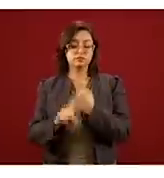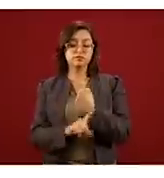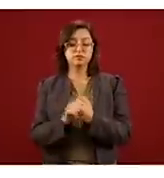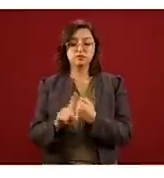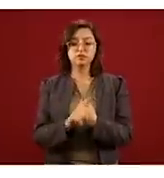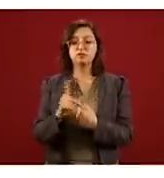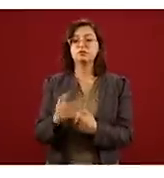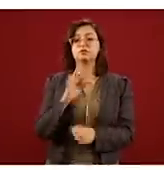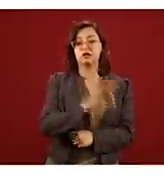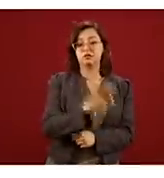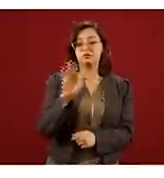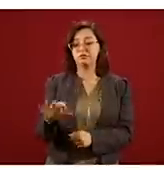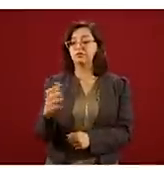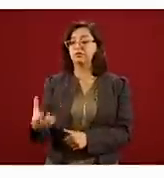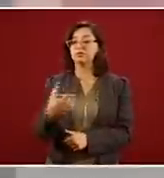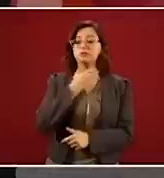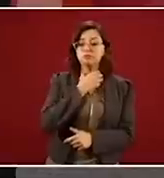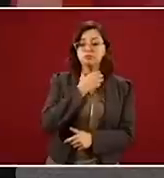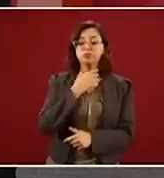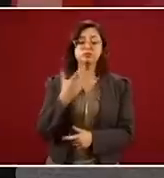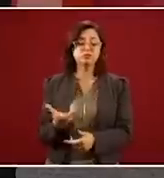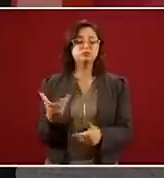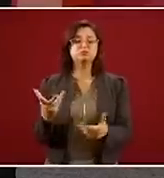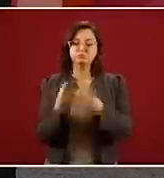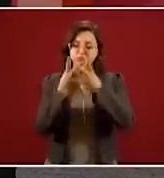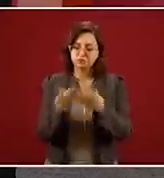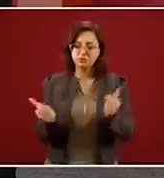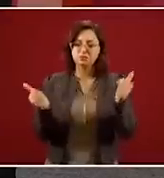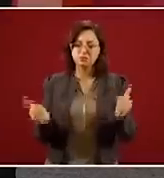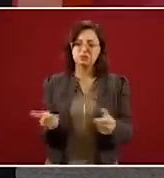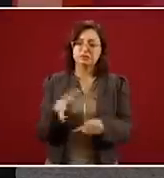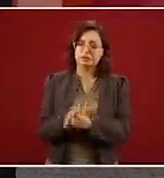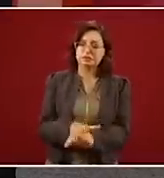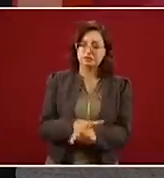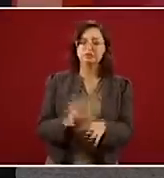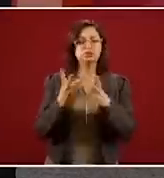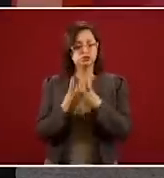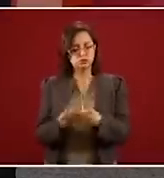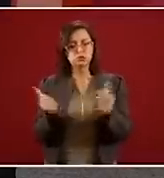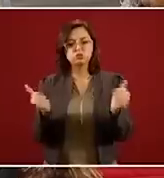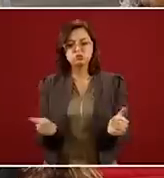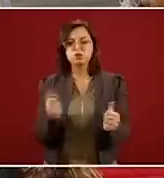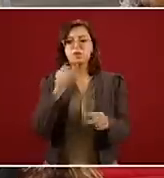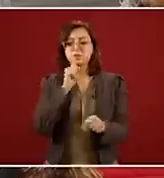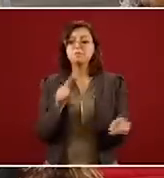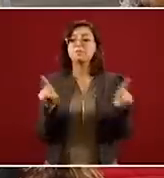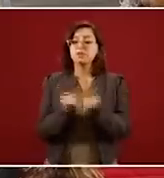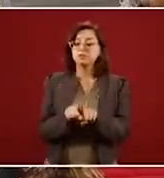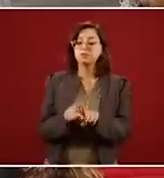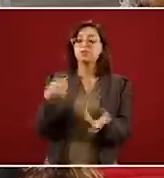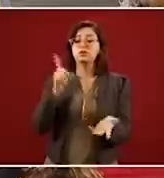de vencimientos de pasivos que teníamos, una operación muy importante, le generó a